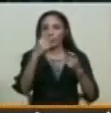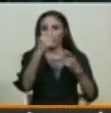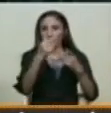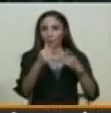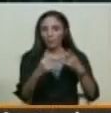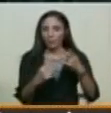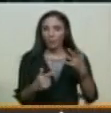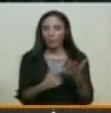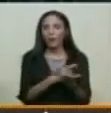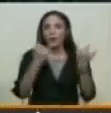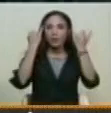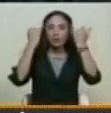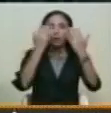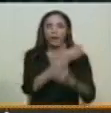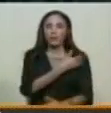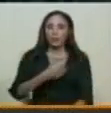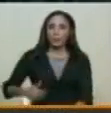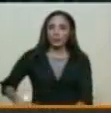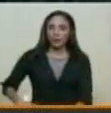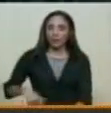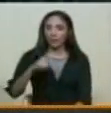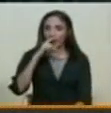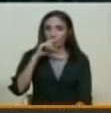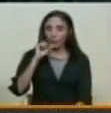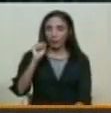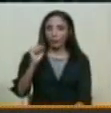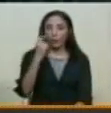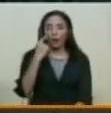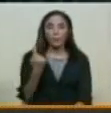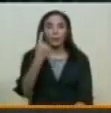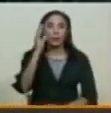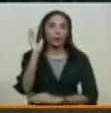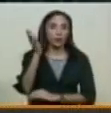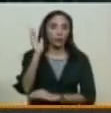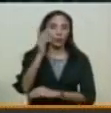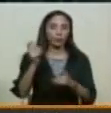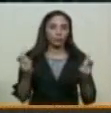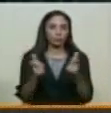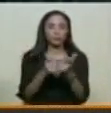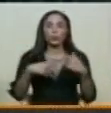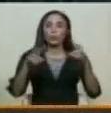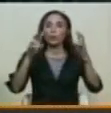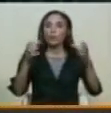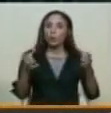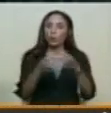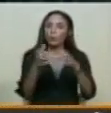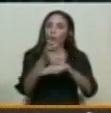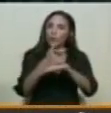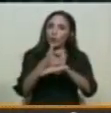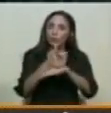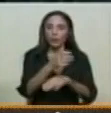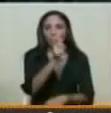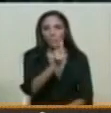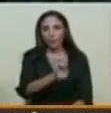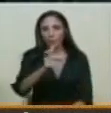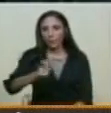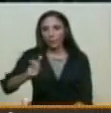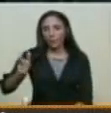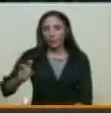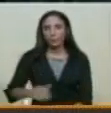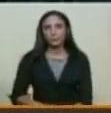fundamentales del presidente con lo que ha sido el primer Consejo de Ministros con su nuevo gabinete, ya vamos en